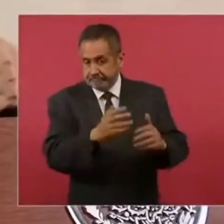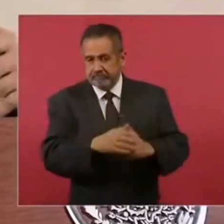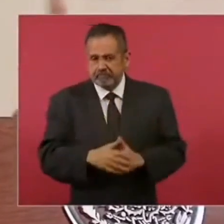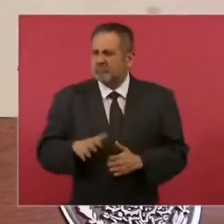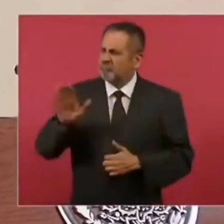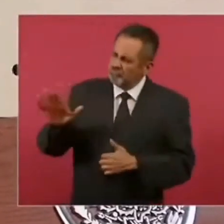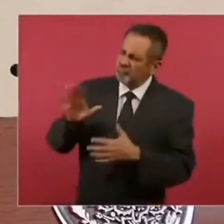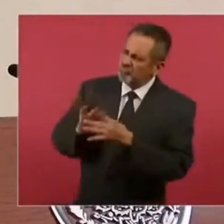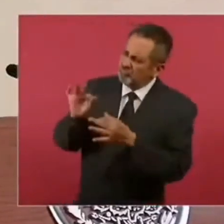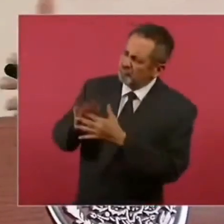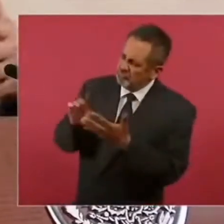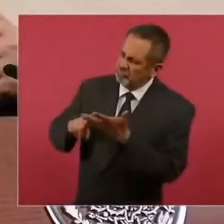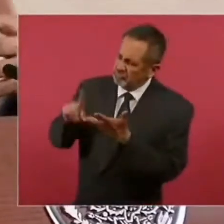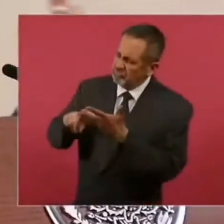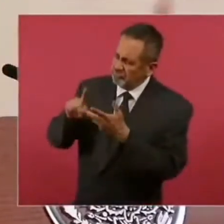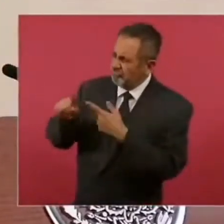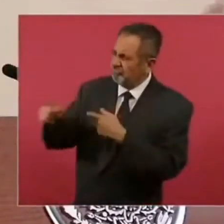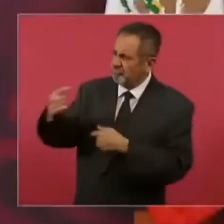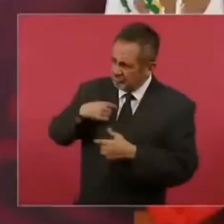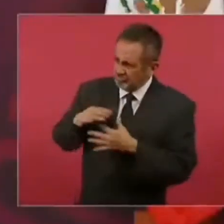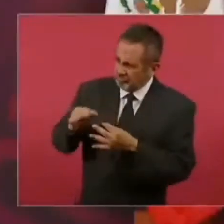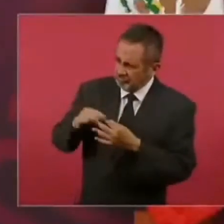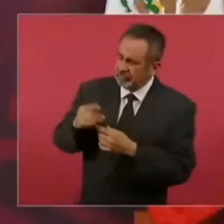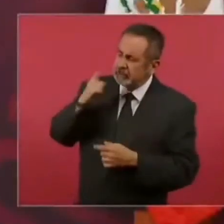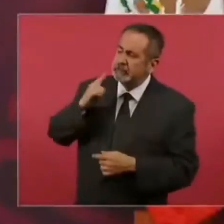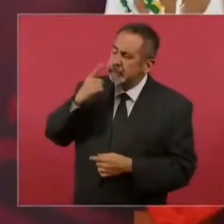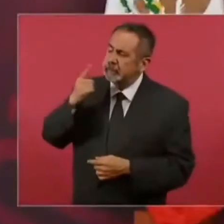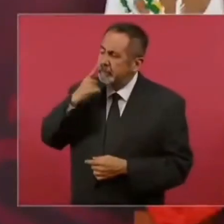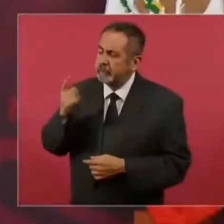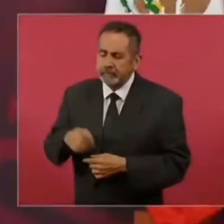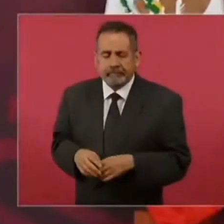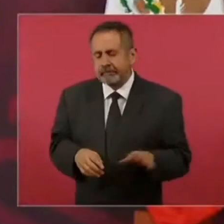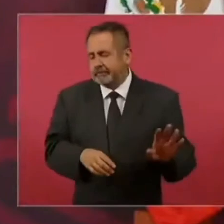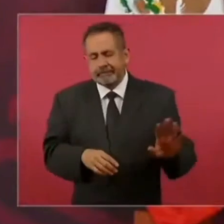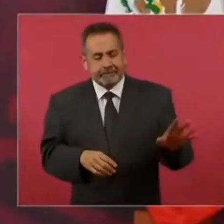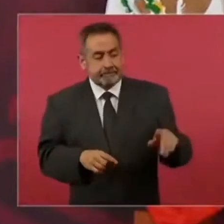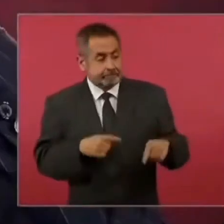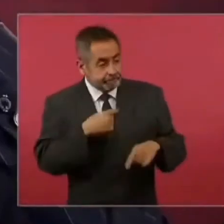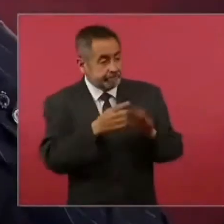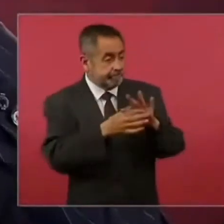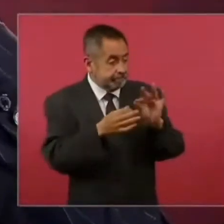Oiga, pero es que yo quiero que usted me convenza. No, hombre, ¿cómo te voy a convencer a ti?